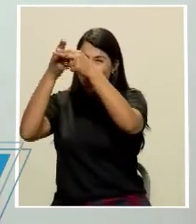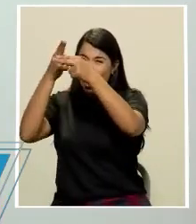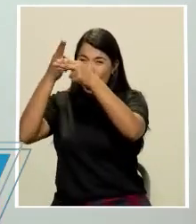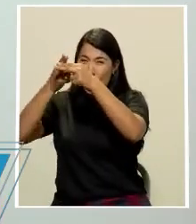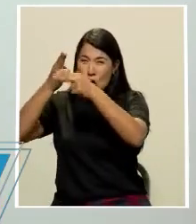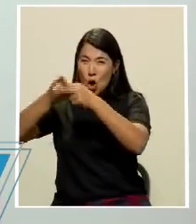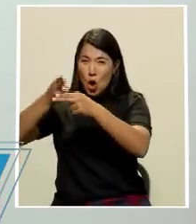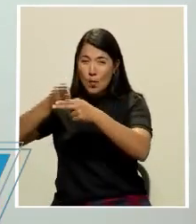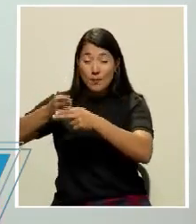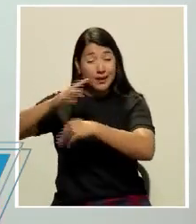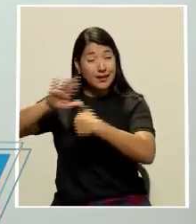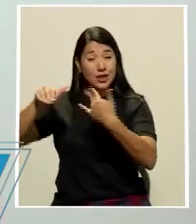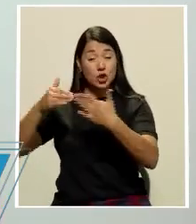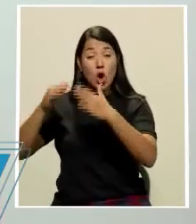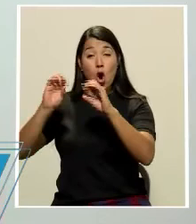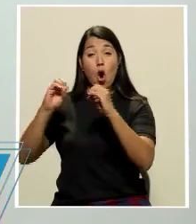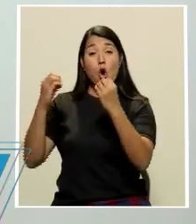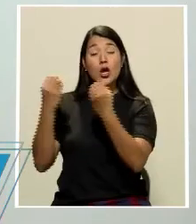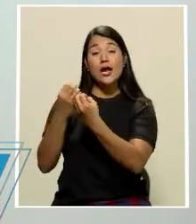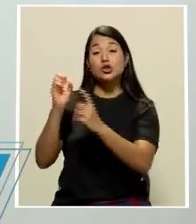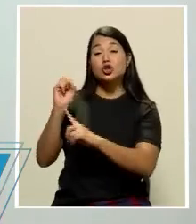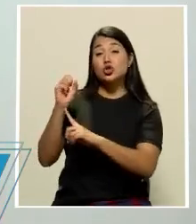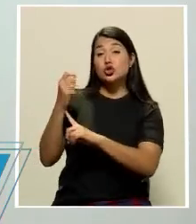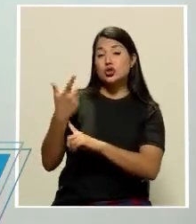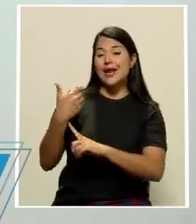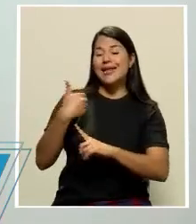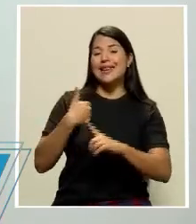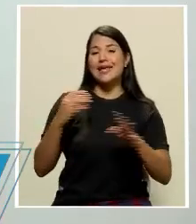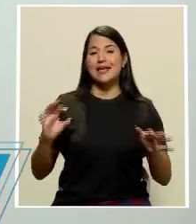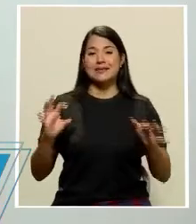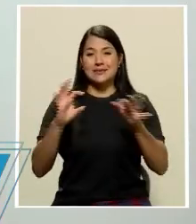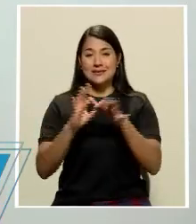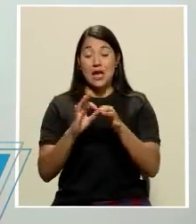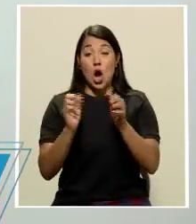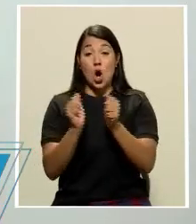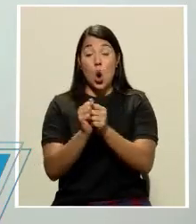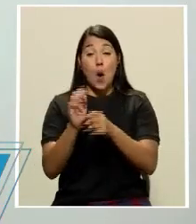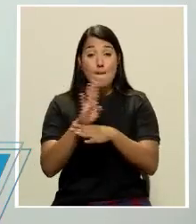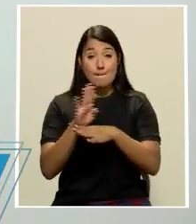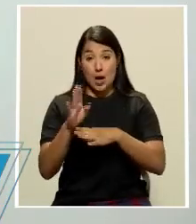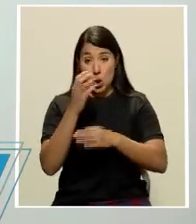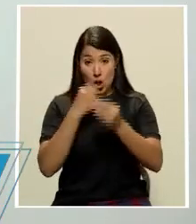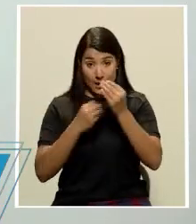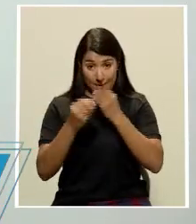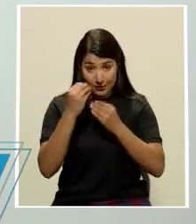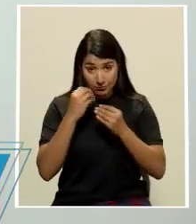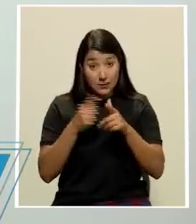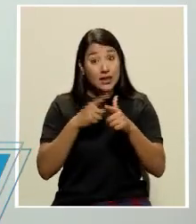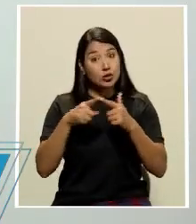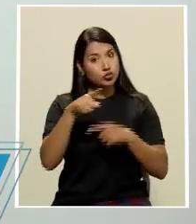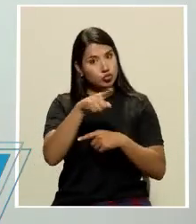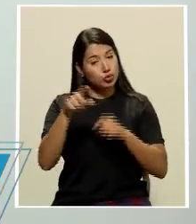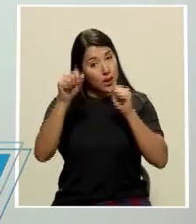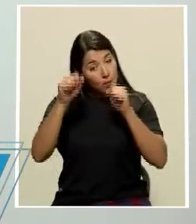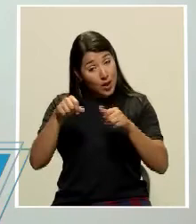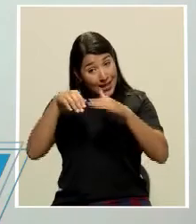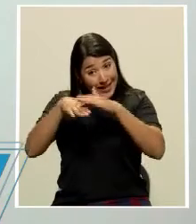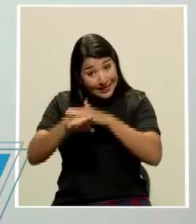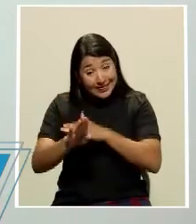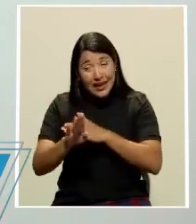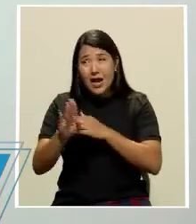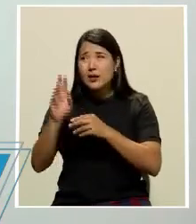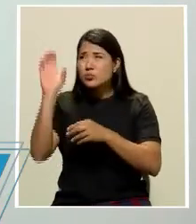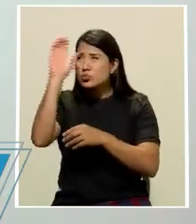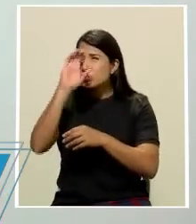las organizaciones sociales que están vinculadas al Banco de Alimentos. Entonces, las personas pueden buscar